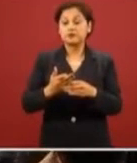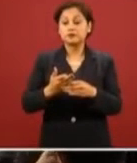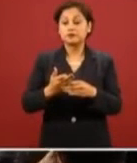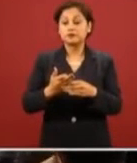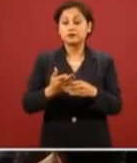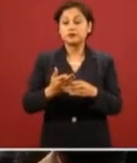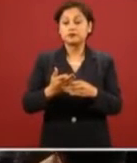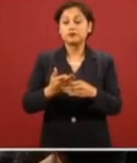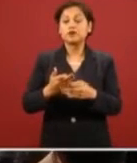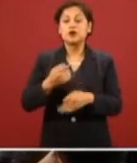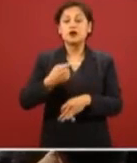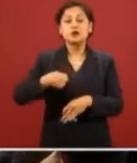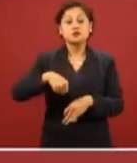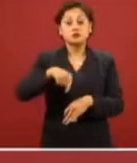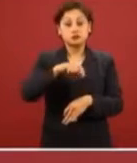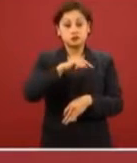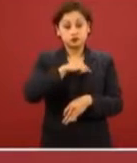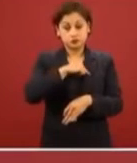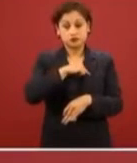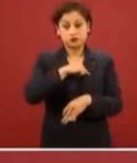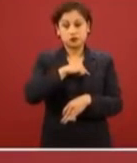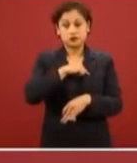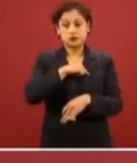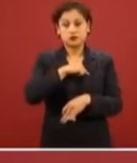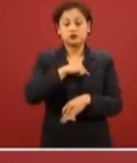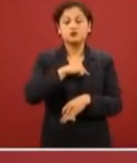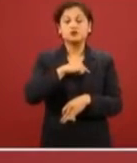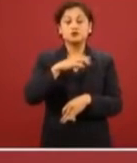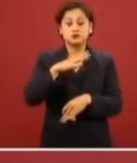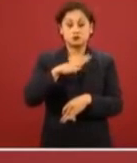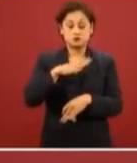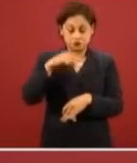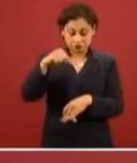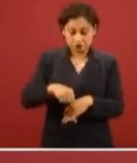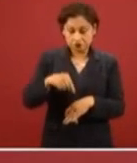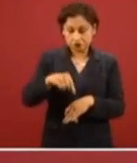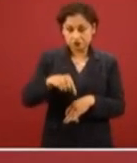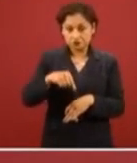somos nosotros los clientes, ¿ah?